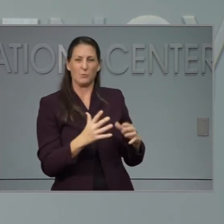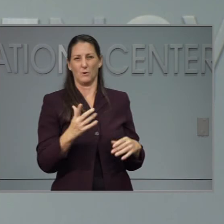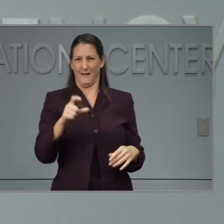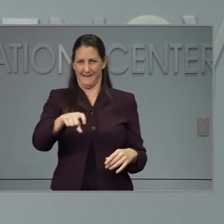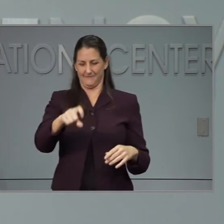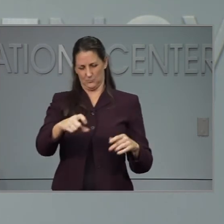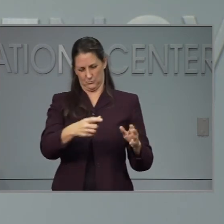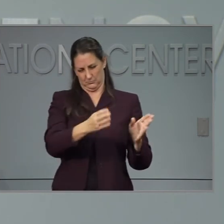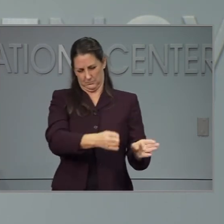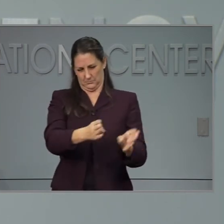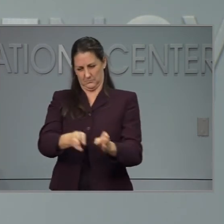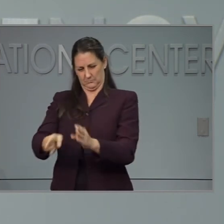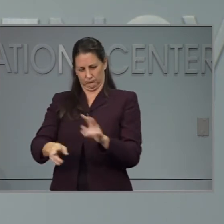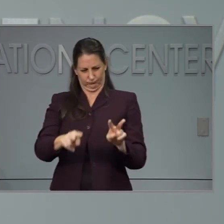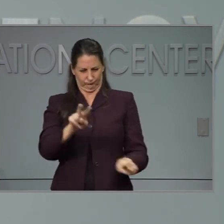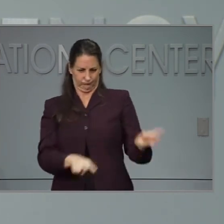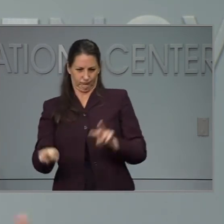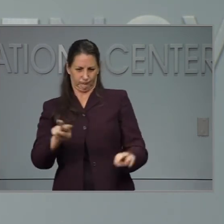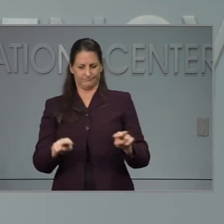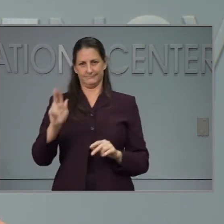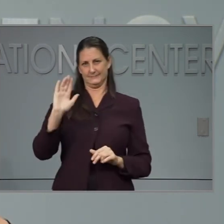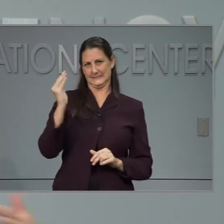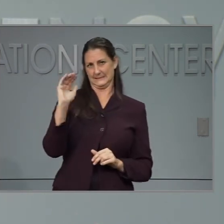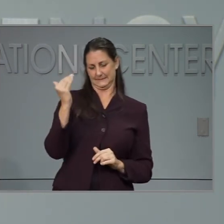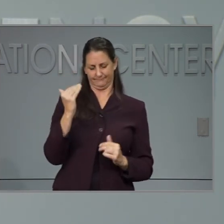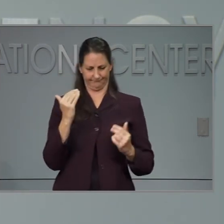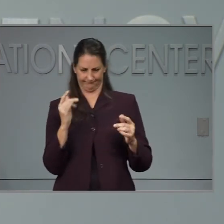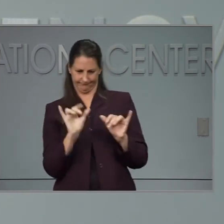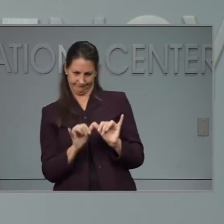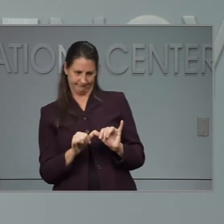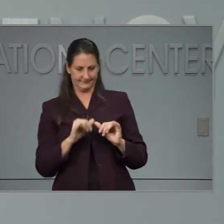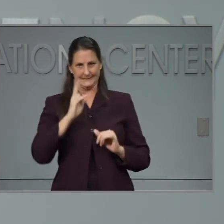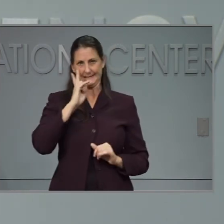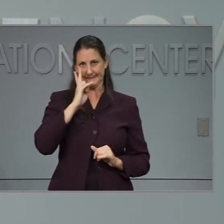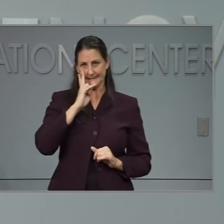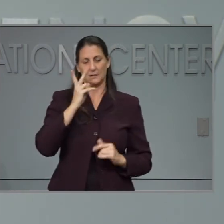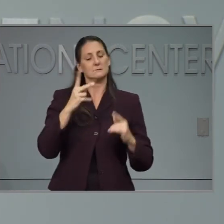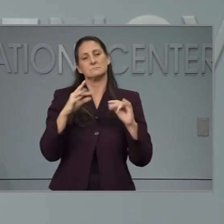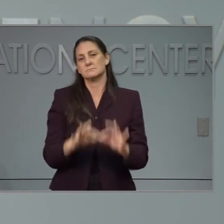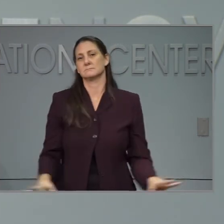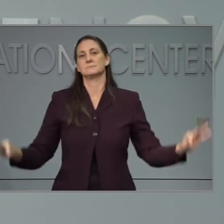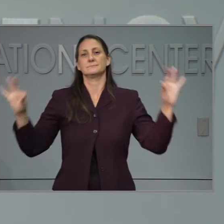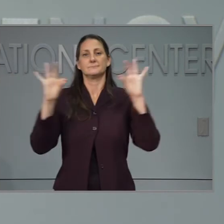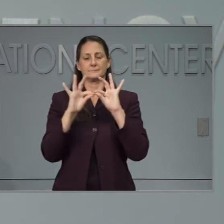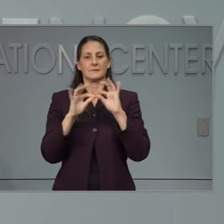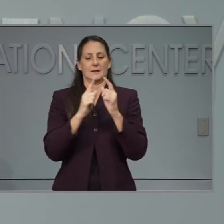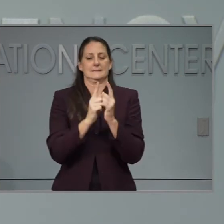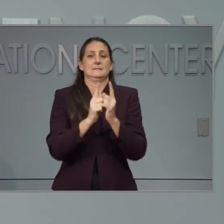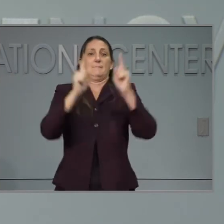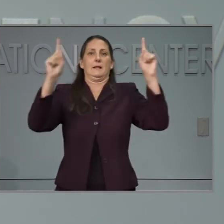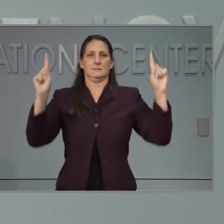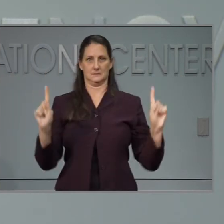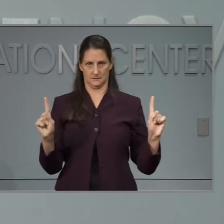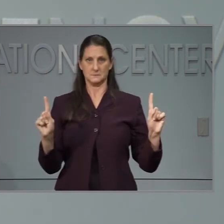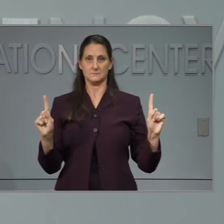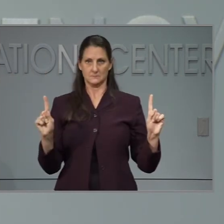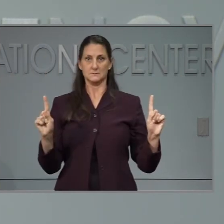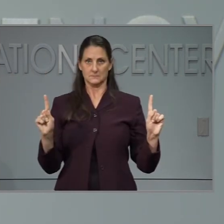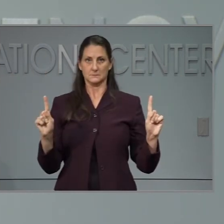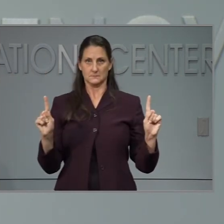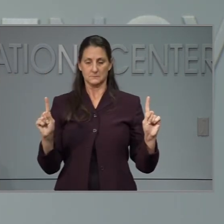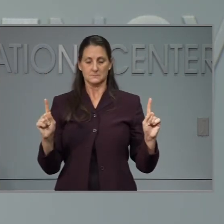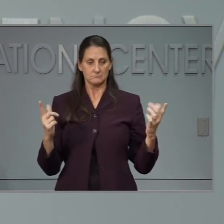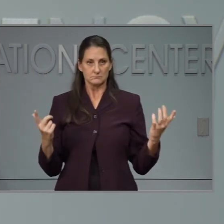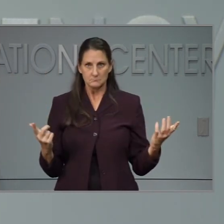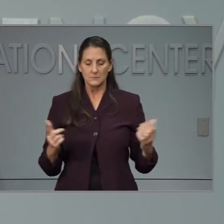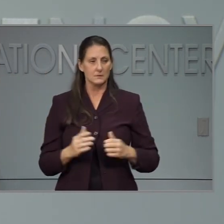estas actividades y en el interior cerciórense de que puedan estar esparcidos, porque van a querer tener espacio